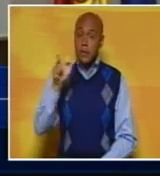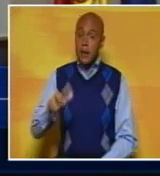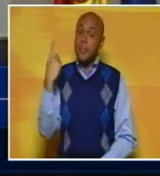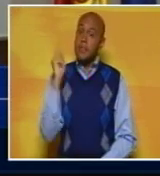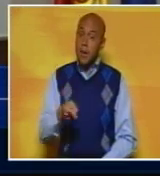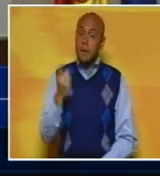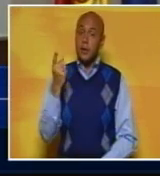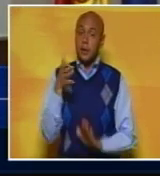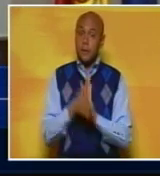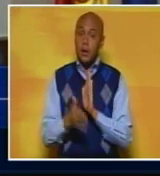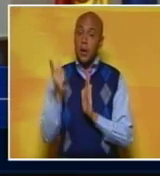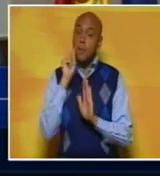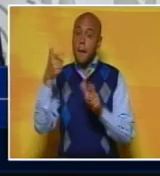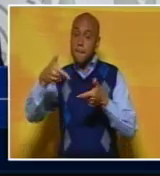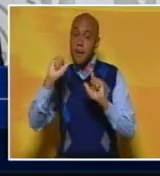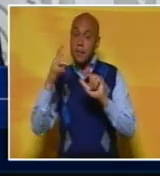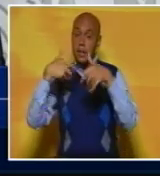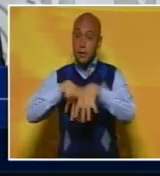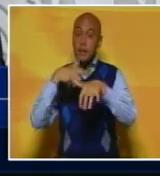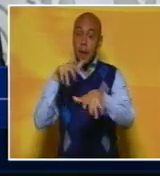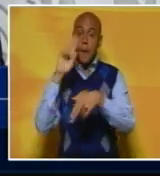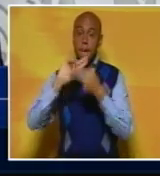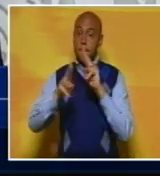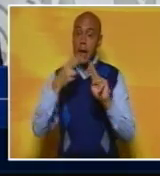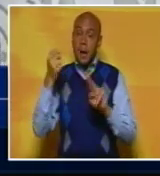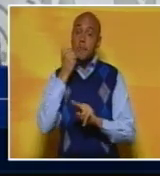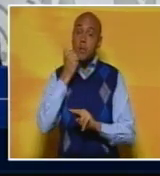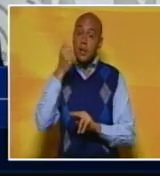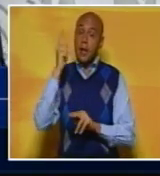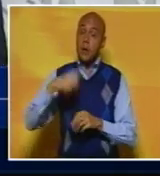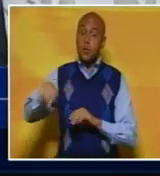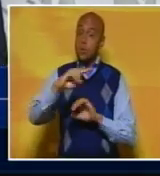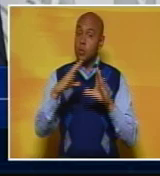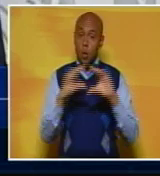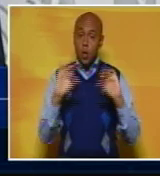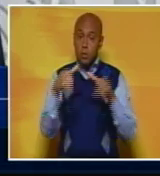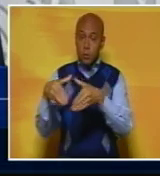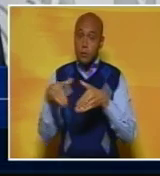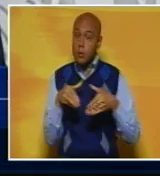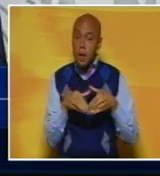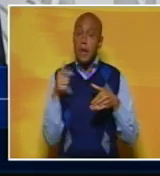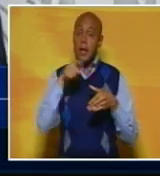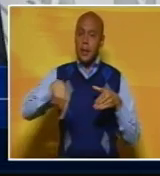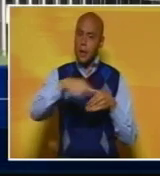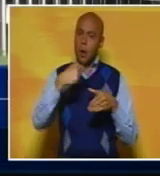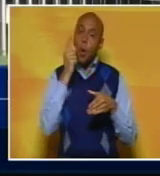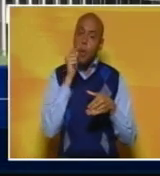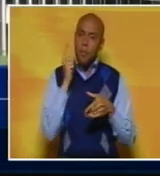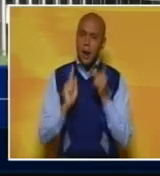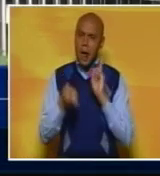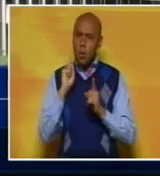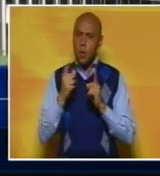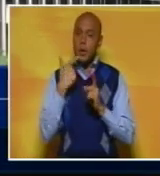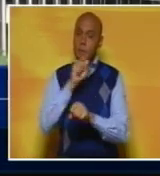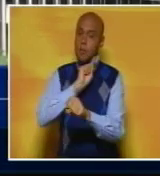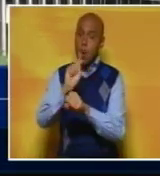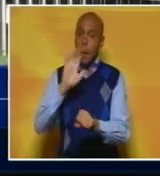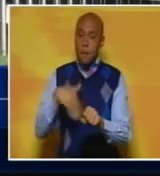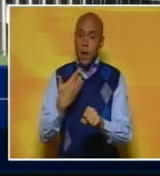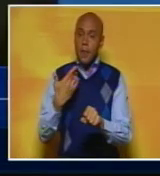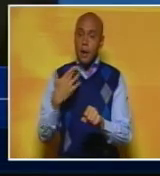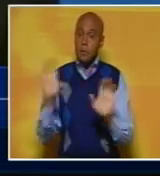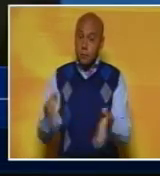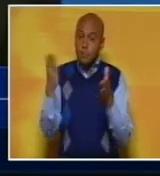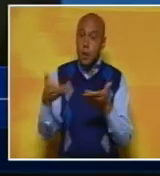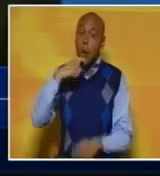legítimo derecho de manifestación pacífica y que todos los actores responsables se abstengan de hacer declaraciones que puedan incitar a ese tipo de